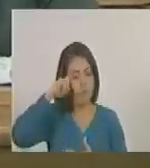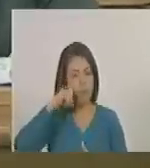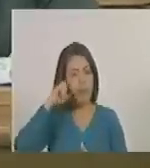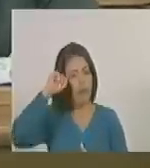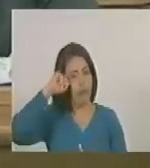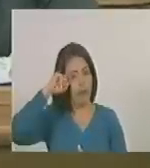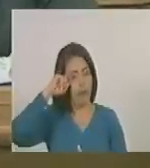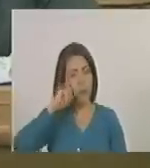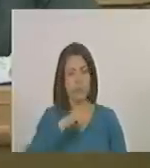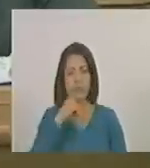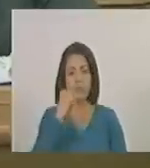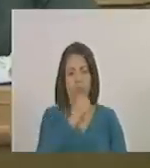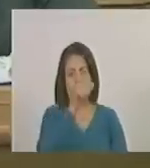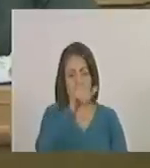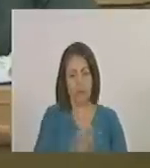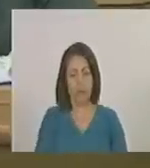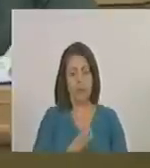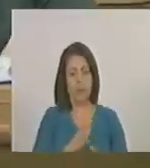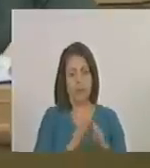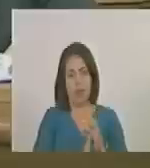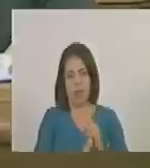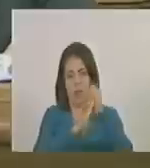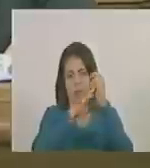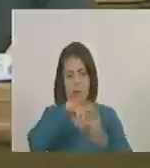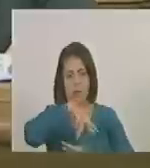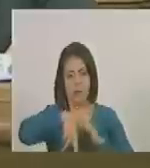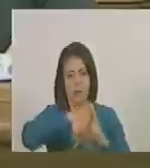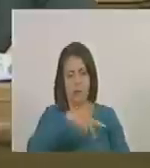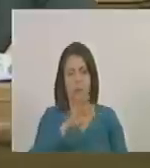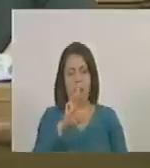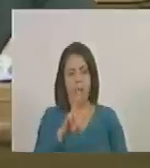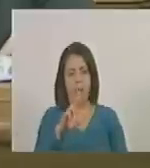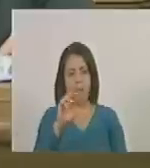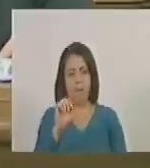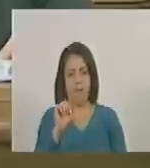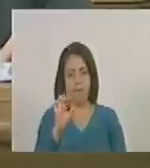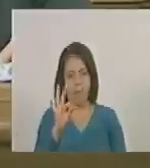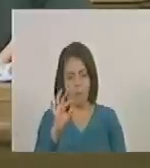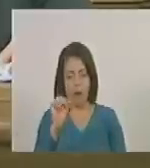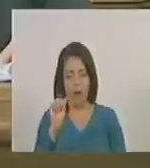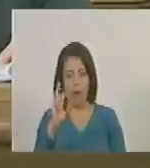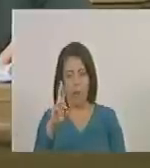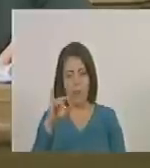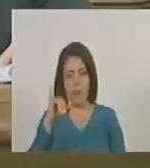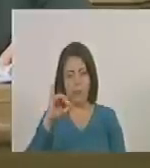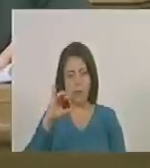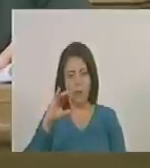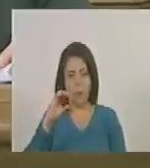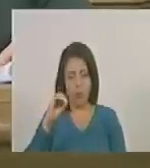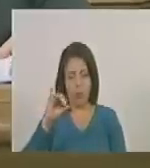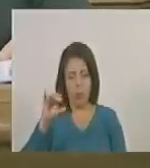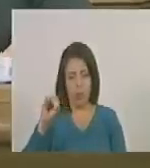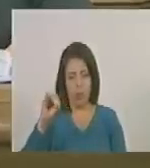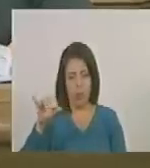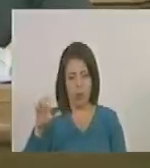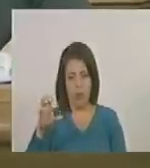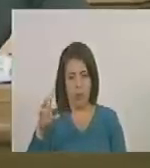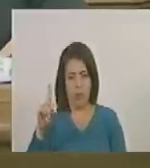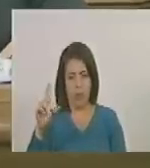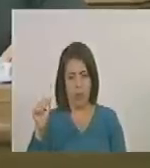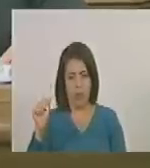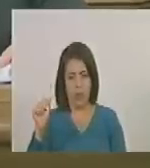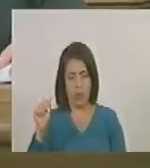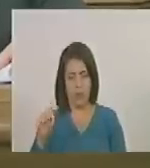en conmemoración al cruel asesinato contra el líder revolucionario Fabricio Ojeda. Es todo, ciudadano presidente.